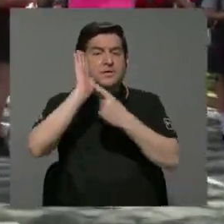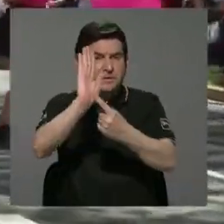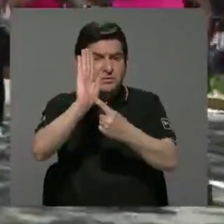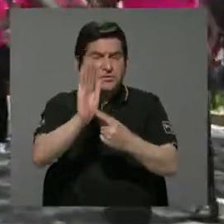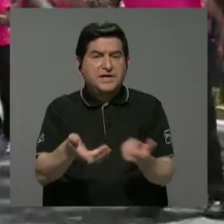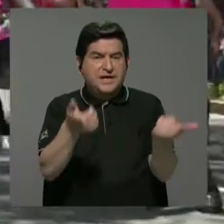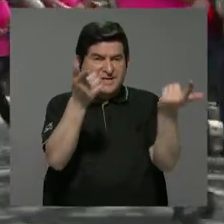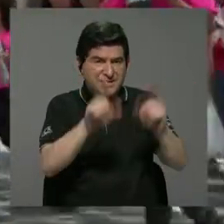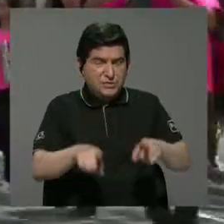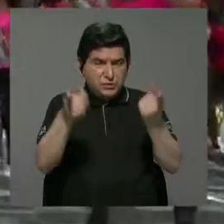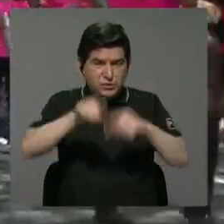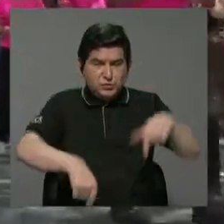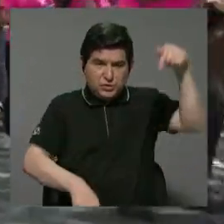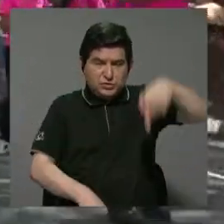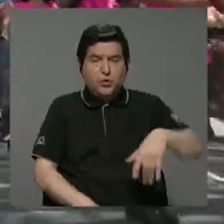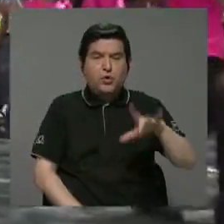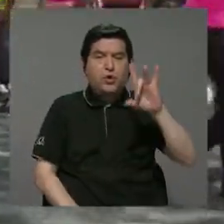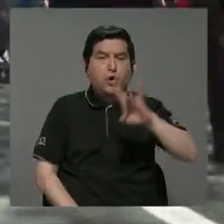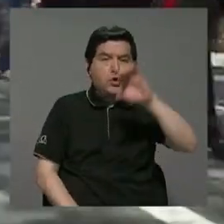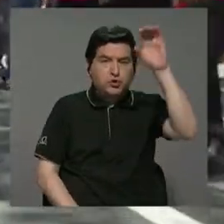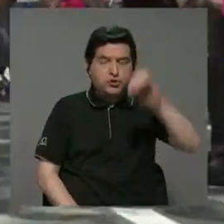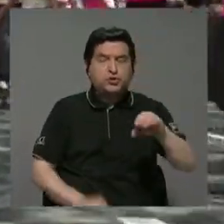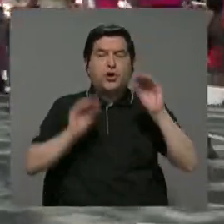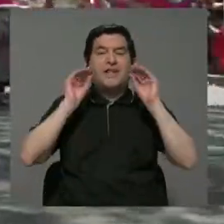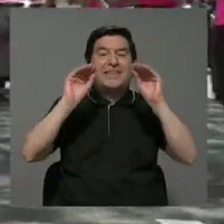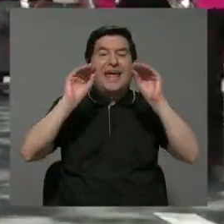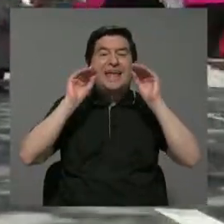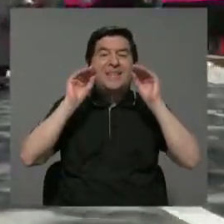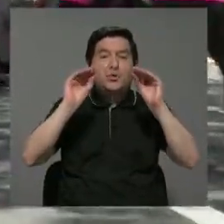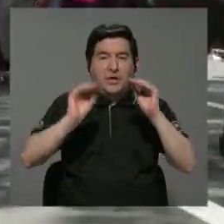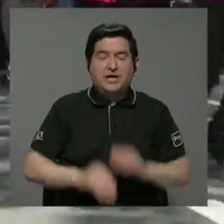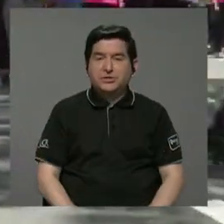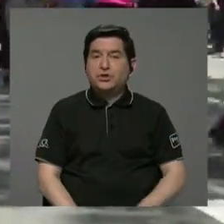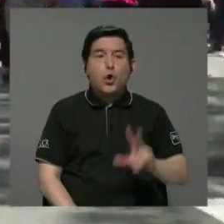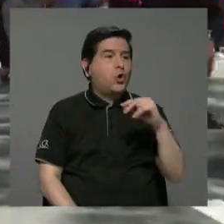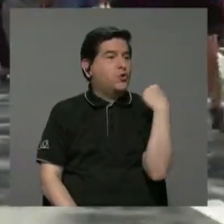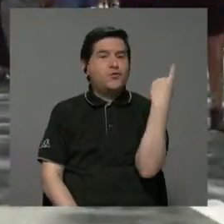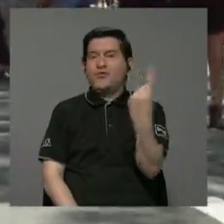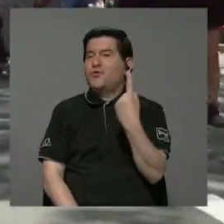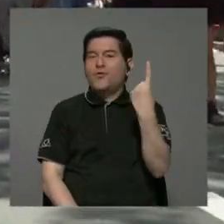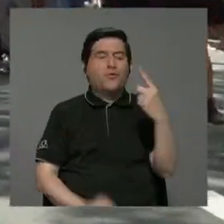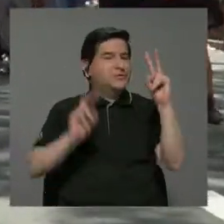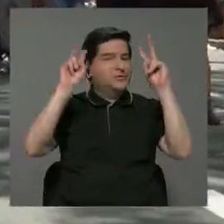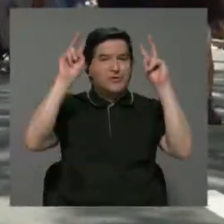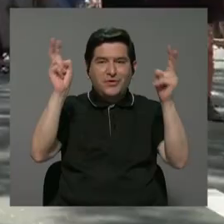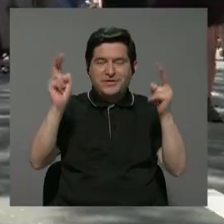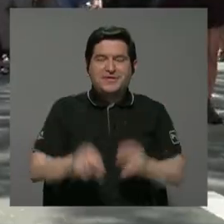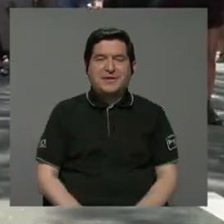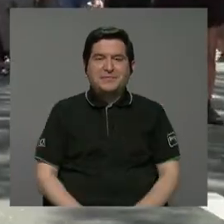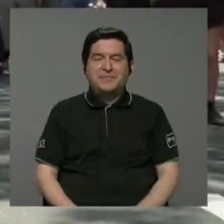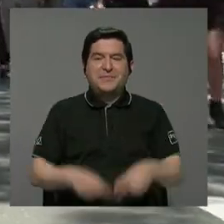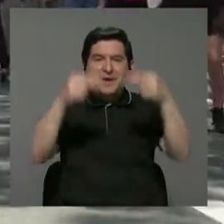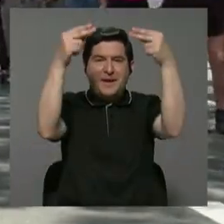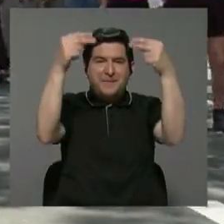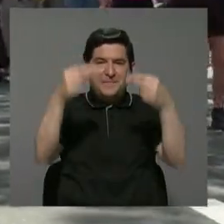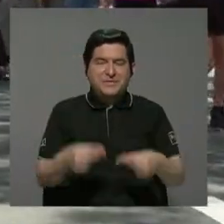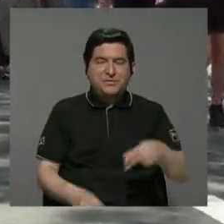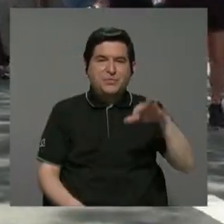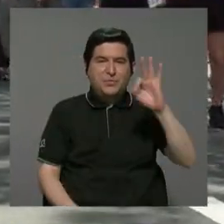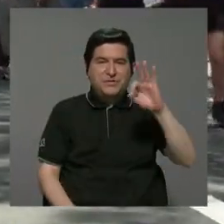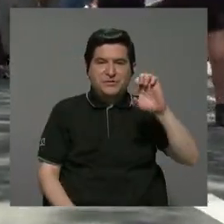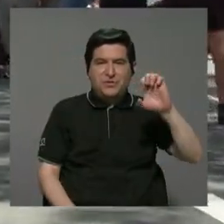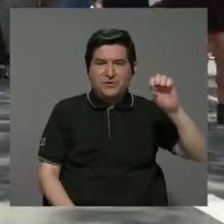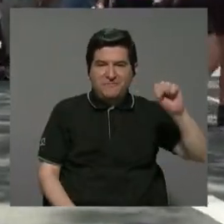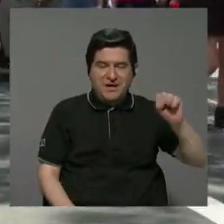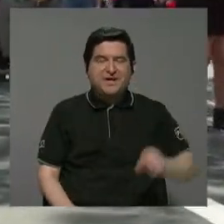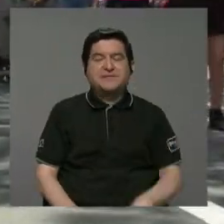está sucediendo hoy es por el 8% de educación. Correcto. No es solo el tema, digamos, del presupuesto del FES para las